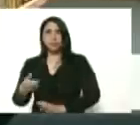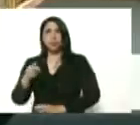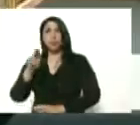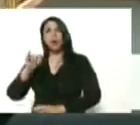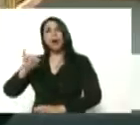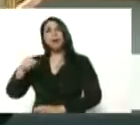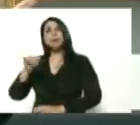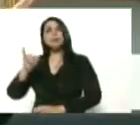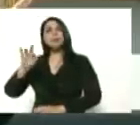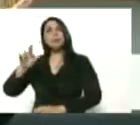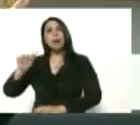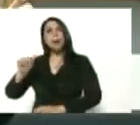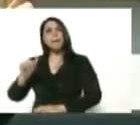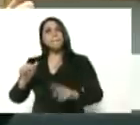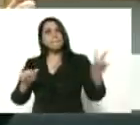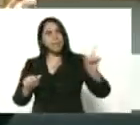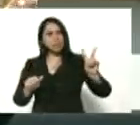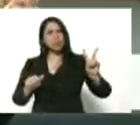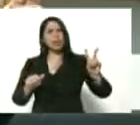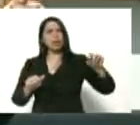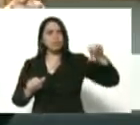venezolana